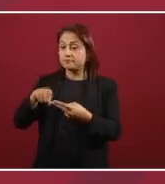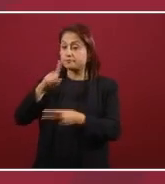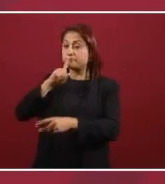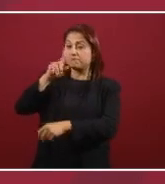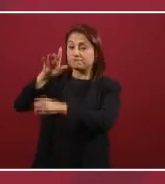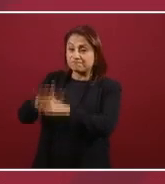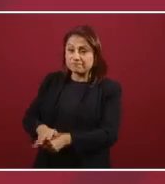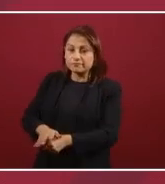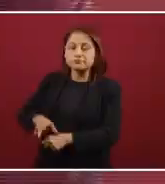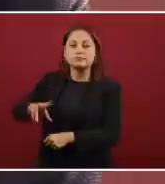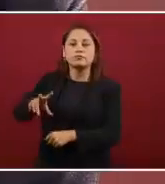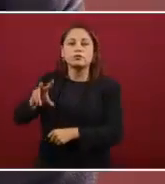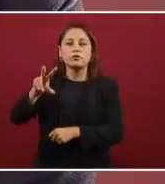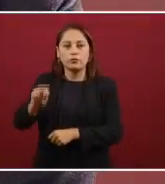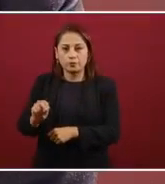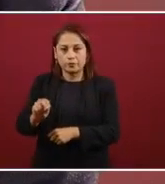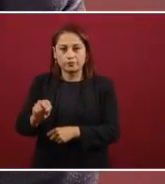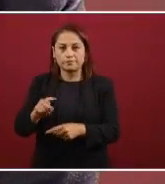no